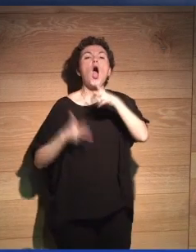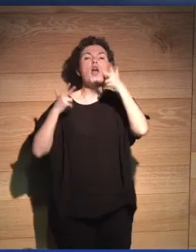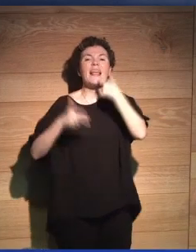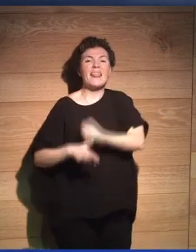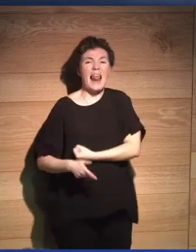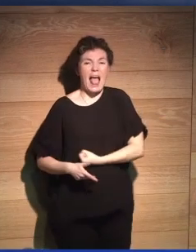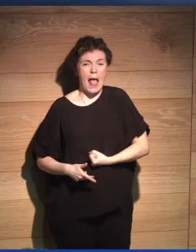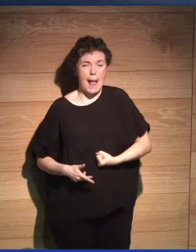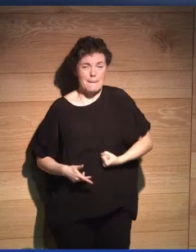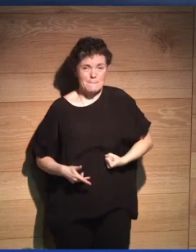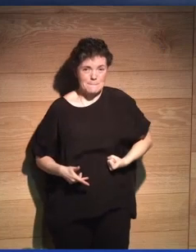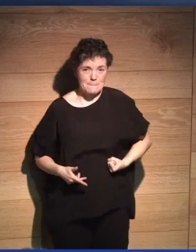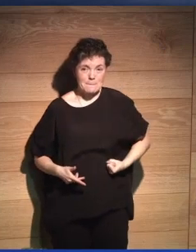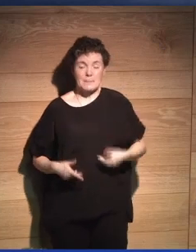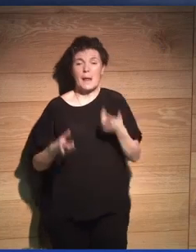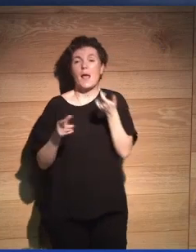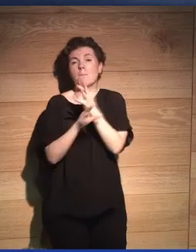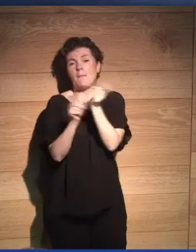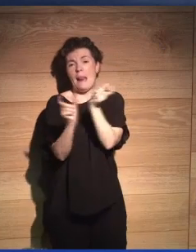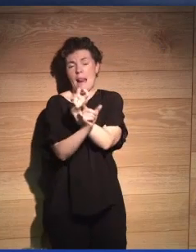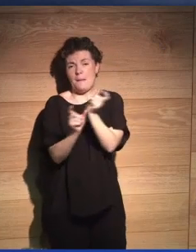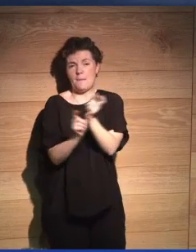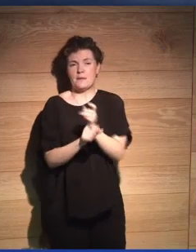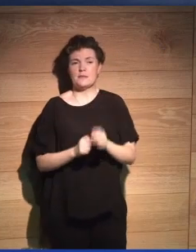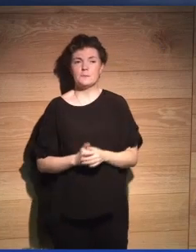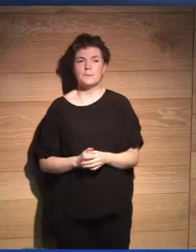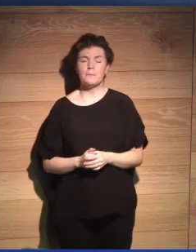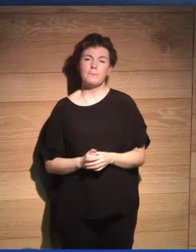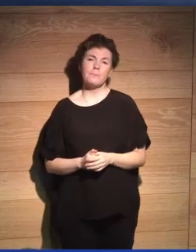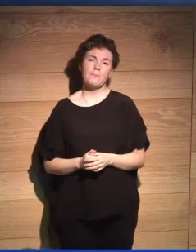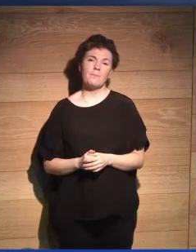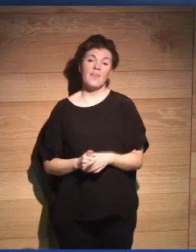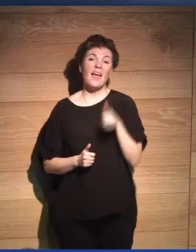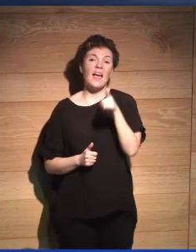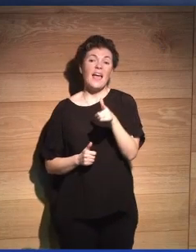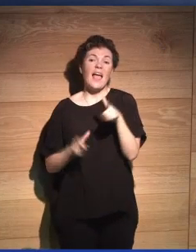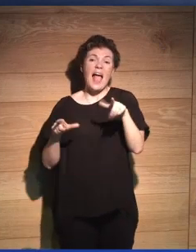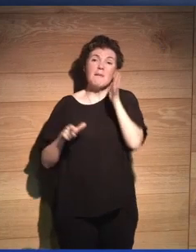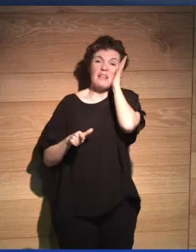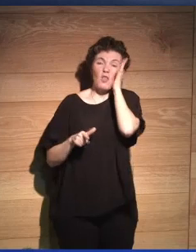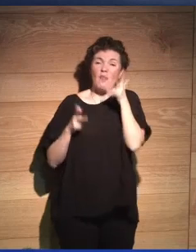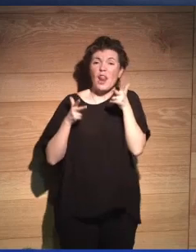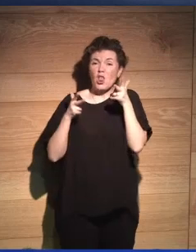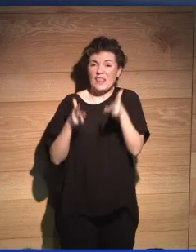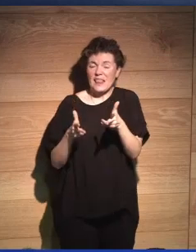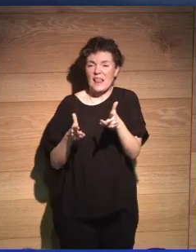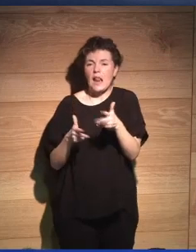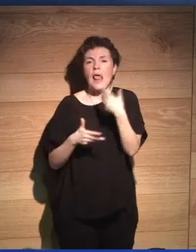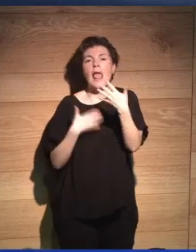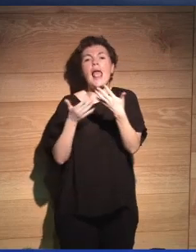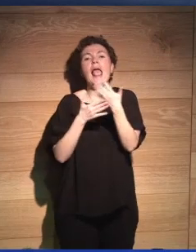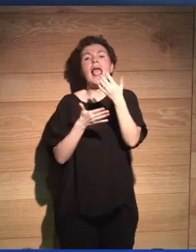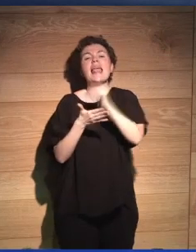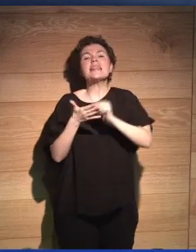Hambre, según ellos, en un juego de palabras. En aquel pequeño cuarto del hotel, Ilse